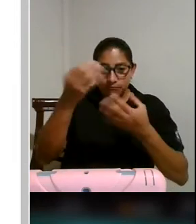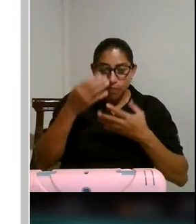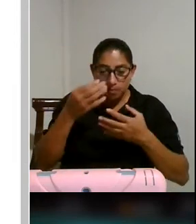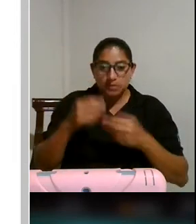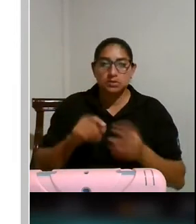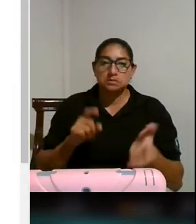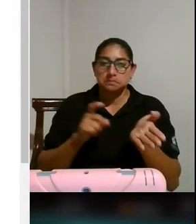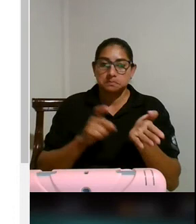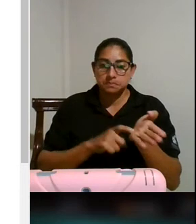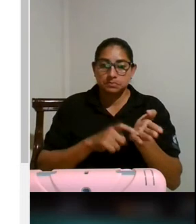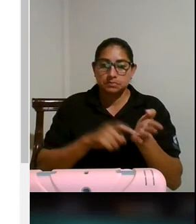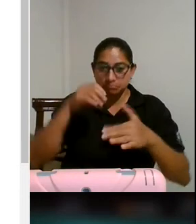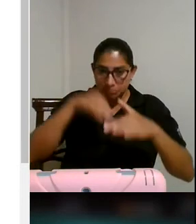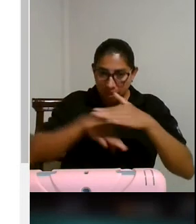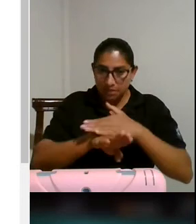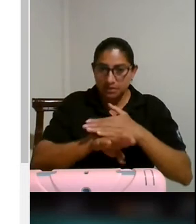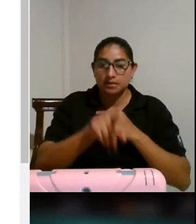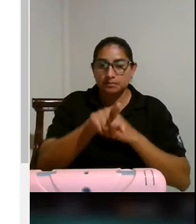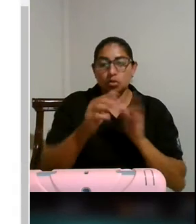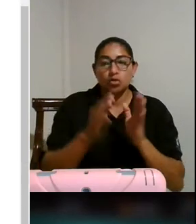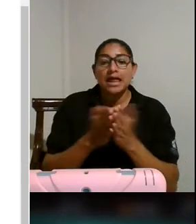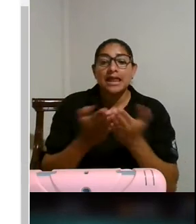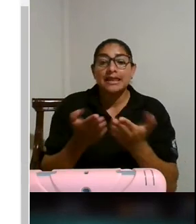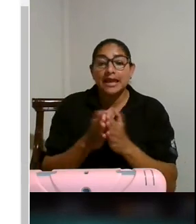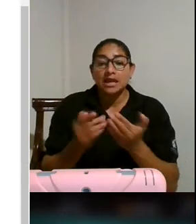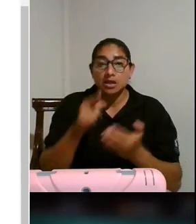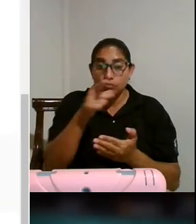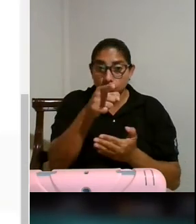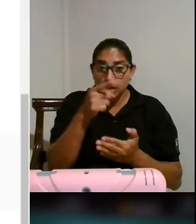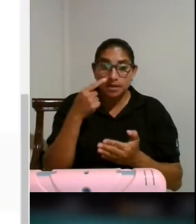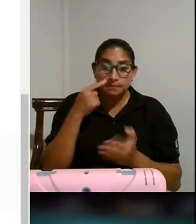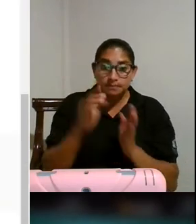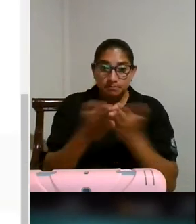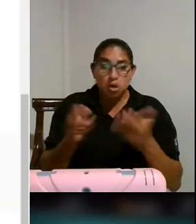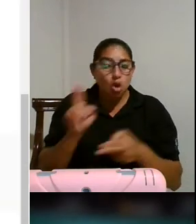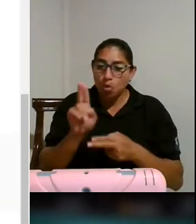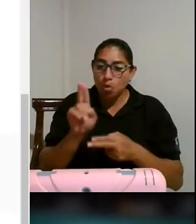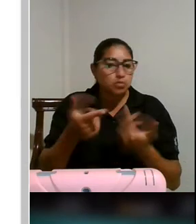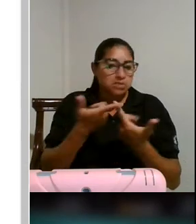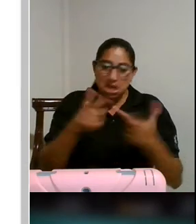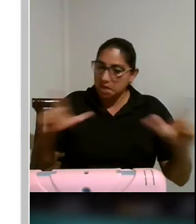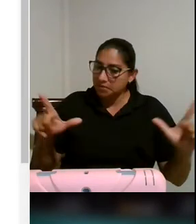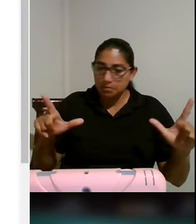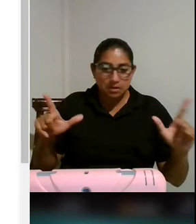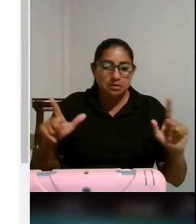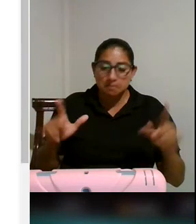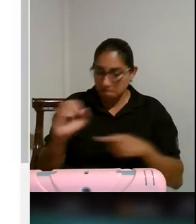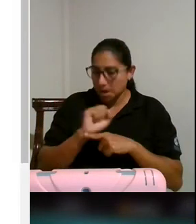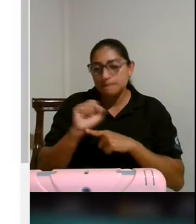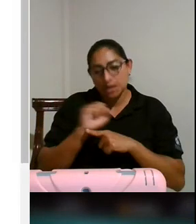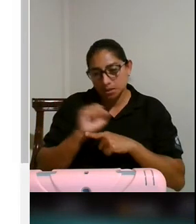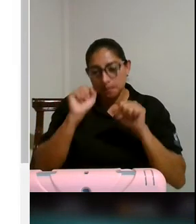clic donde está el libro y lo pueden usar sin ningún problema, ¿de acuerdo?